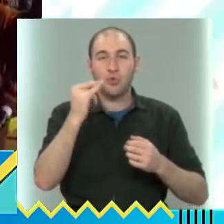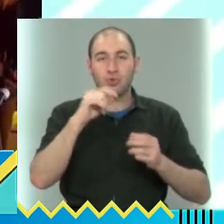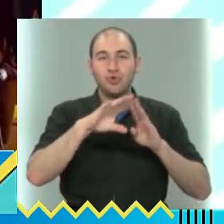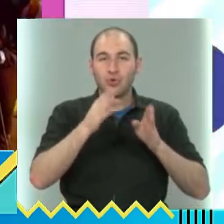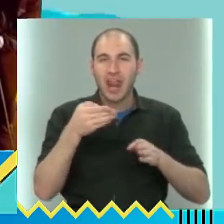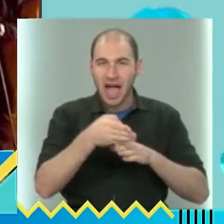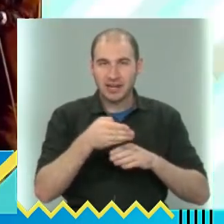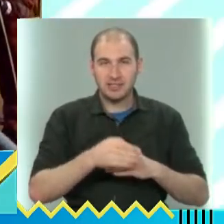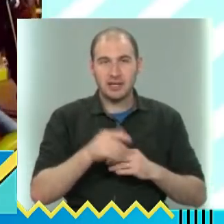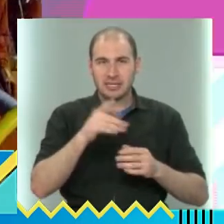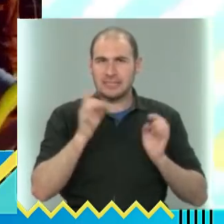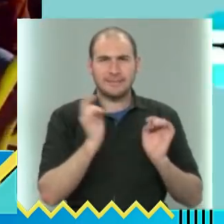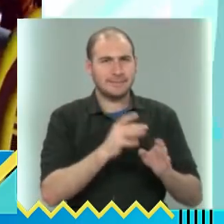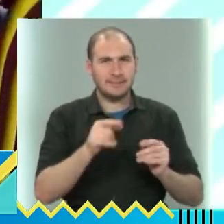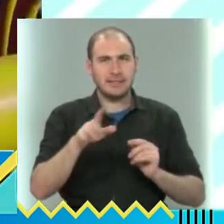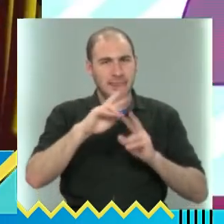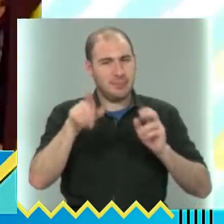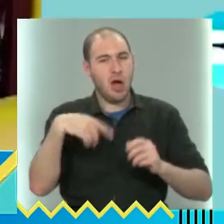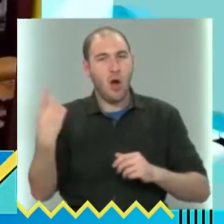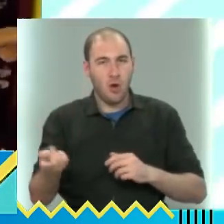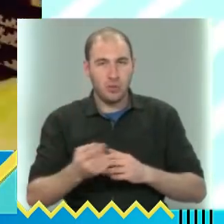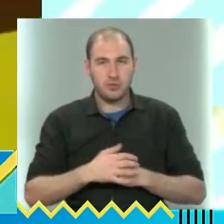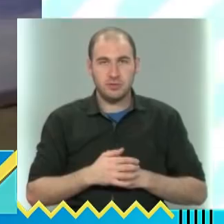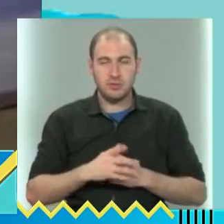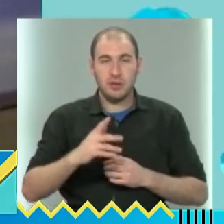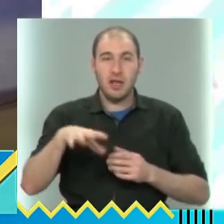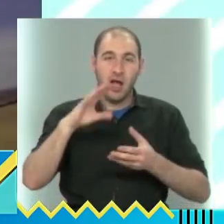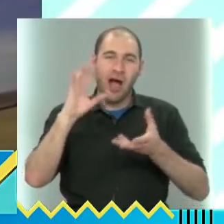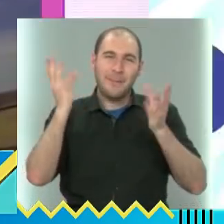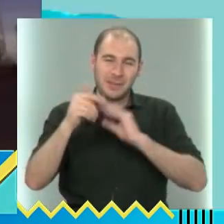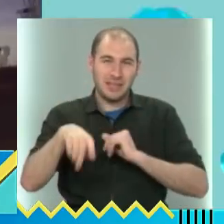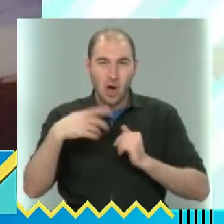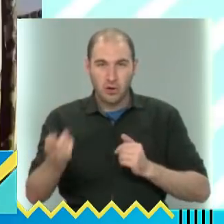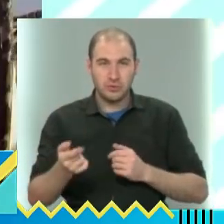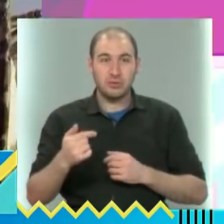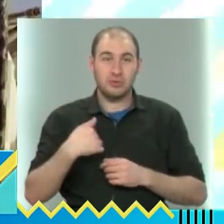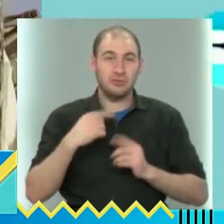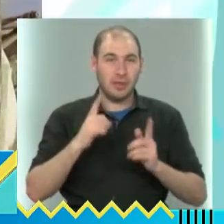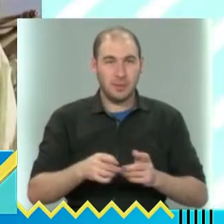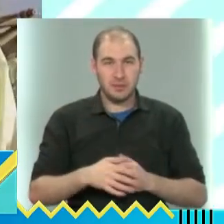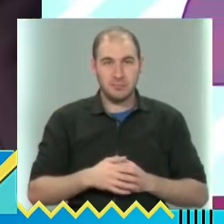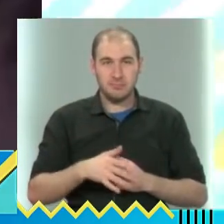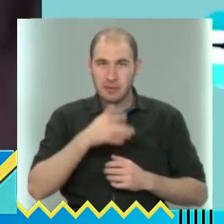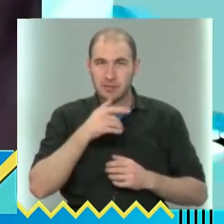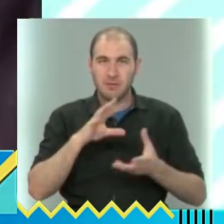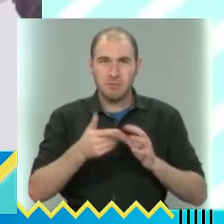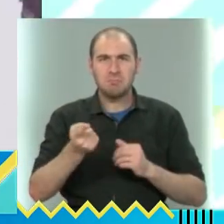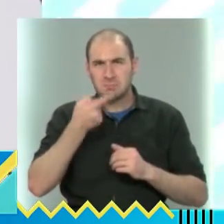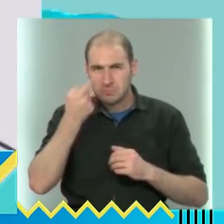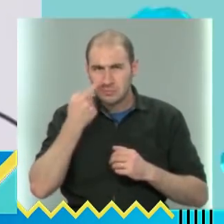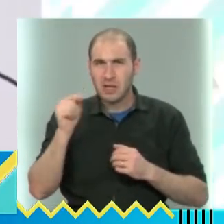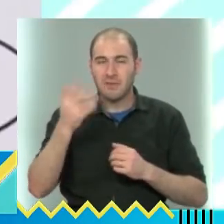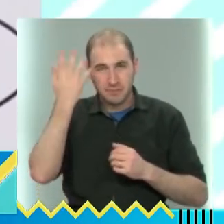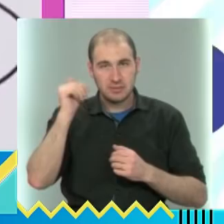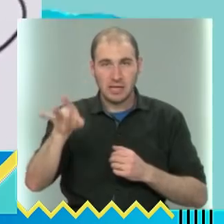está tremendamente cuestionada en otros ámbitos ambientalistas, con las cuales yo inclusive creo que es una alternativa interesante la que